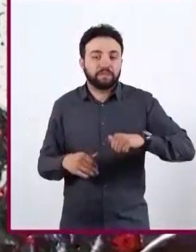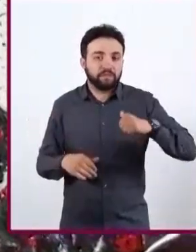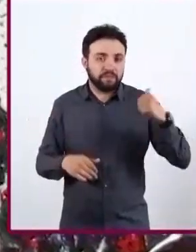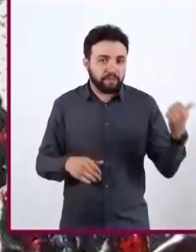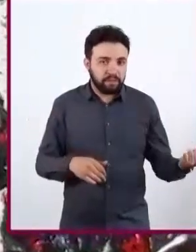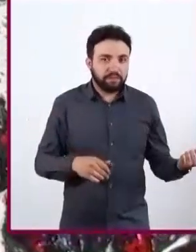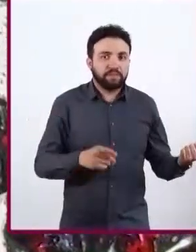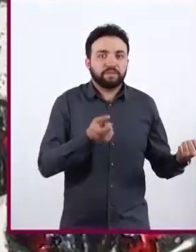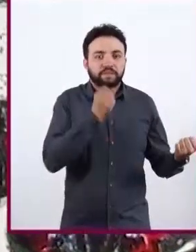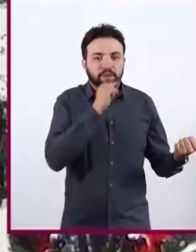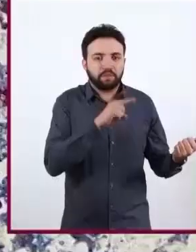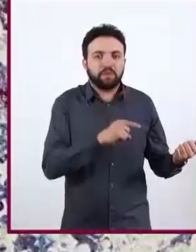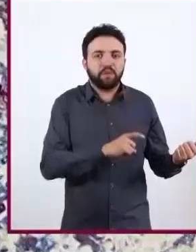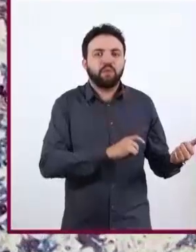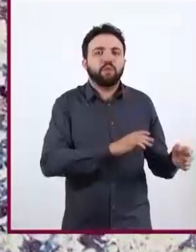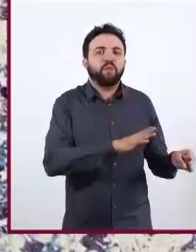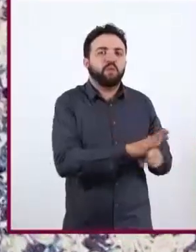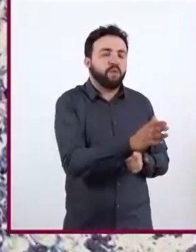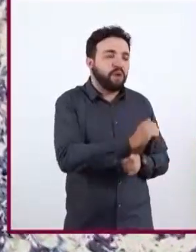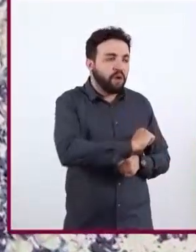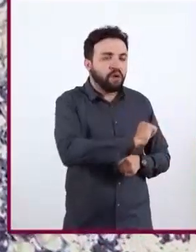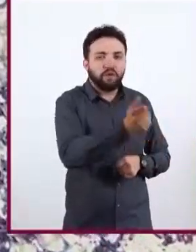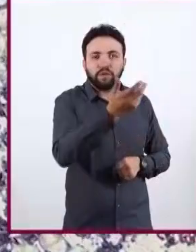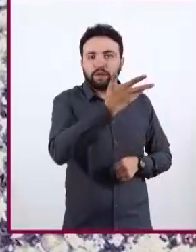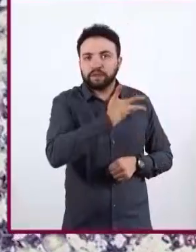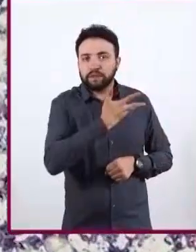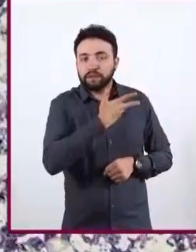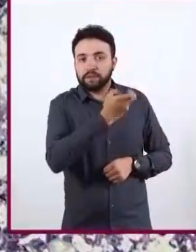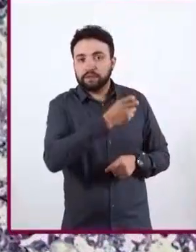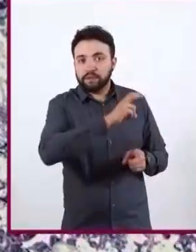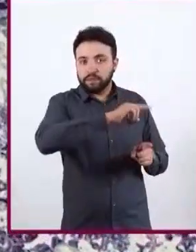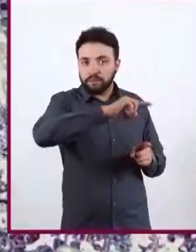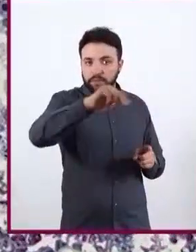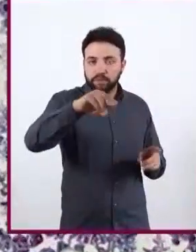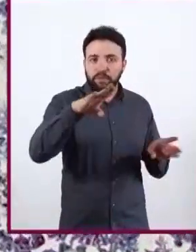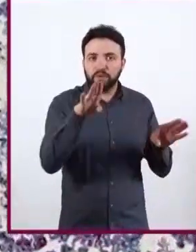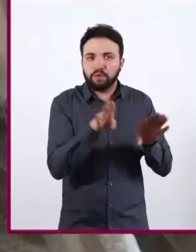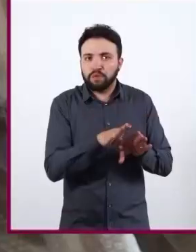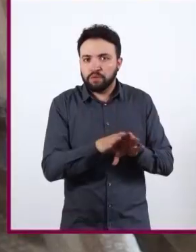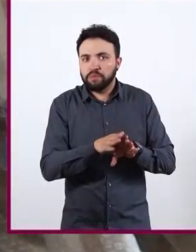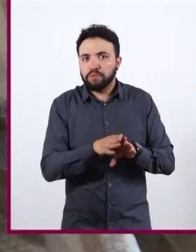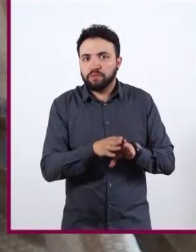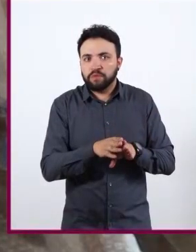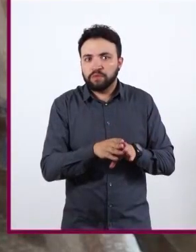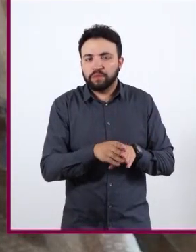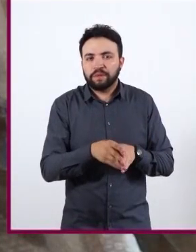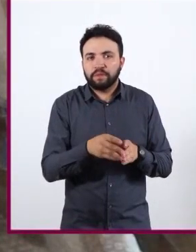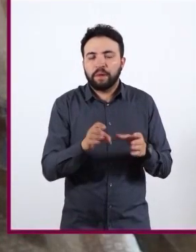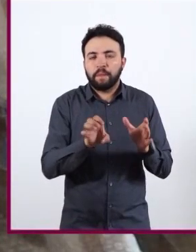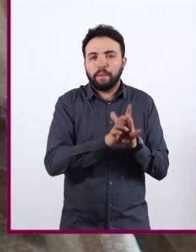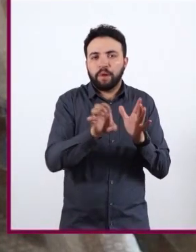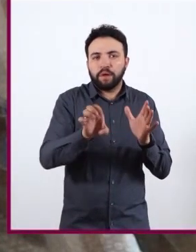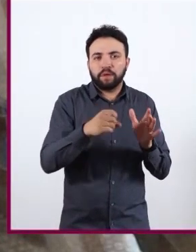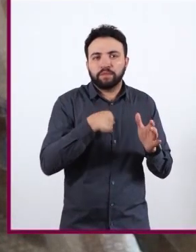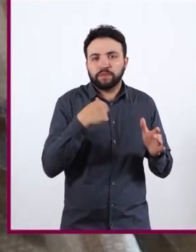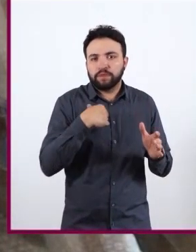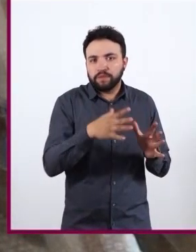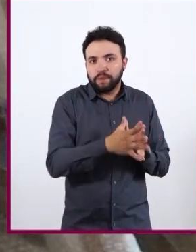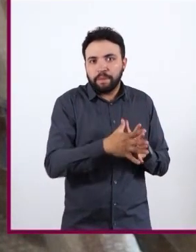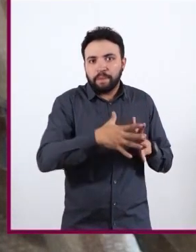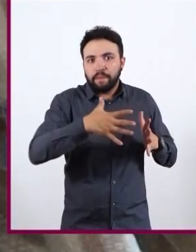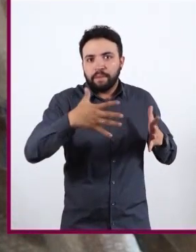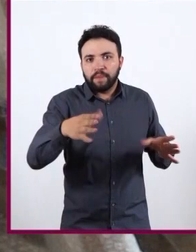y por el otro lado, ¿qué otras posibilidades tiene la pintura como tal si la expandimos no nada